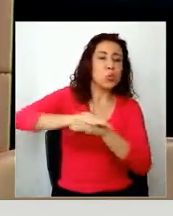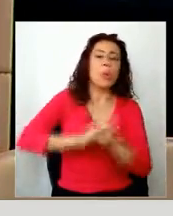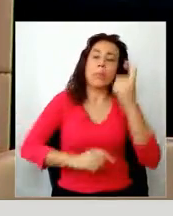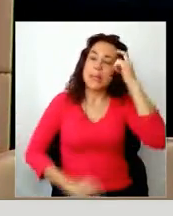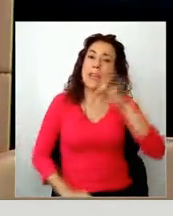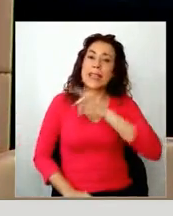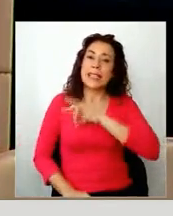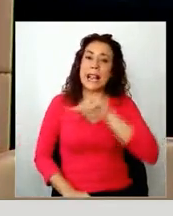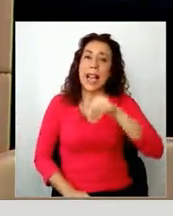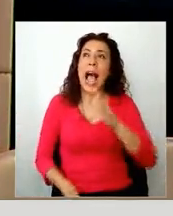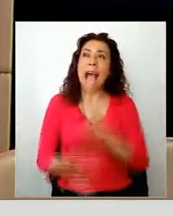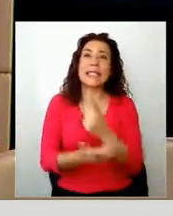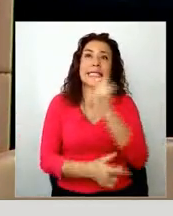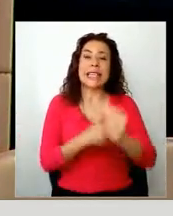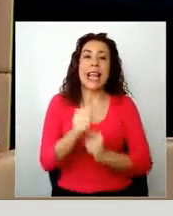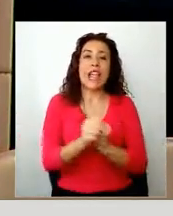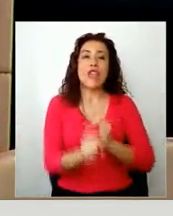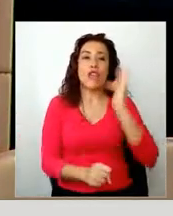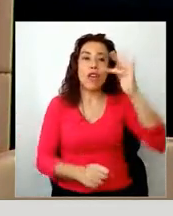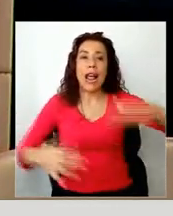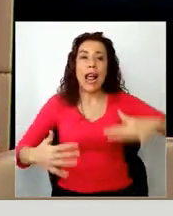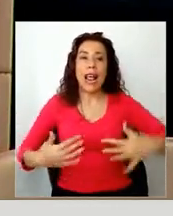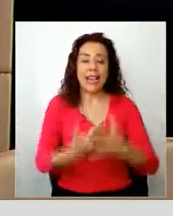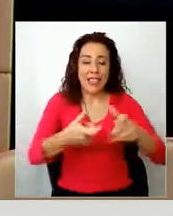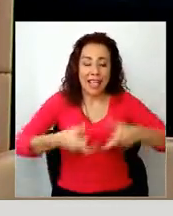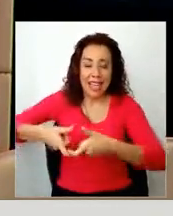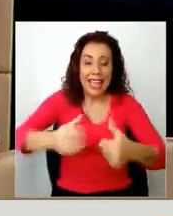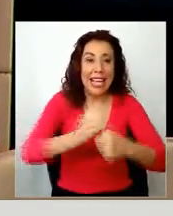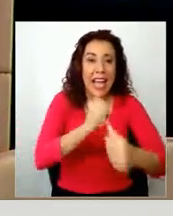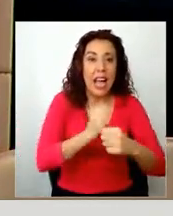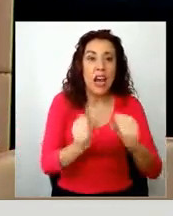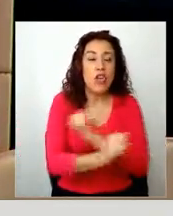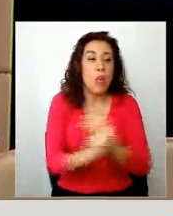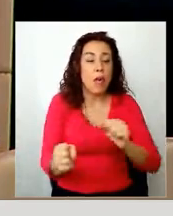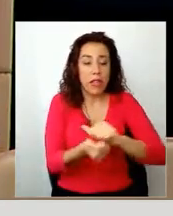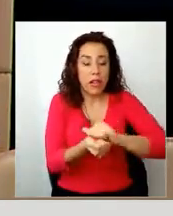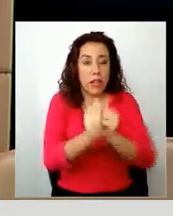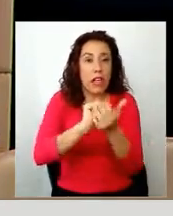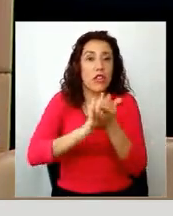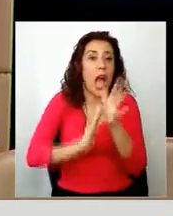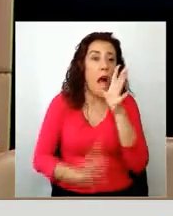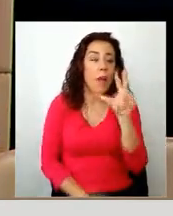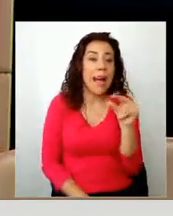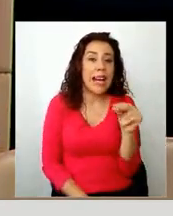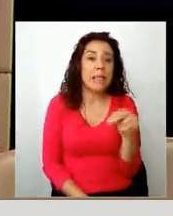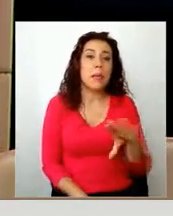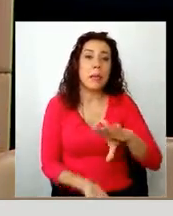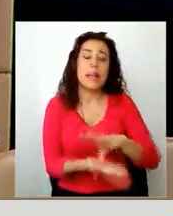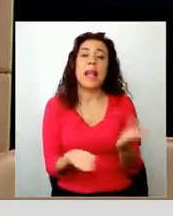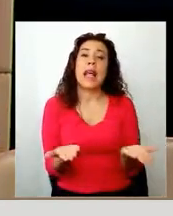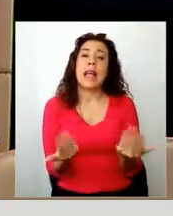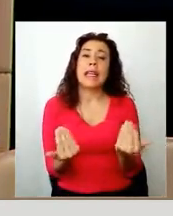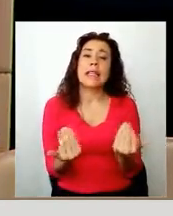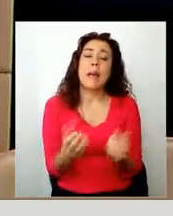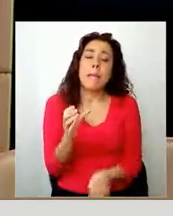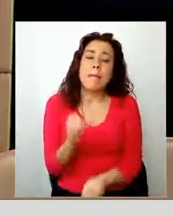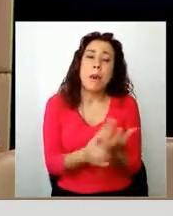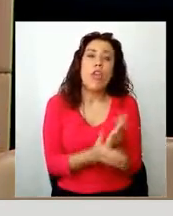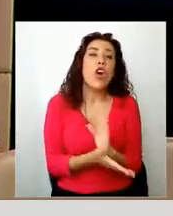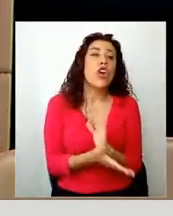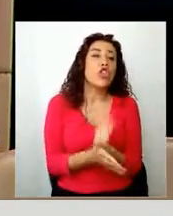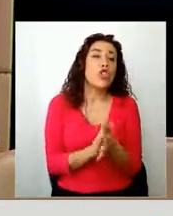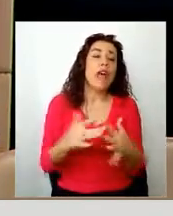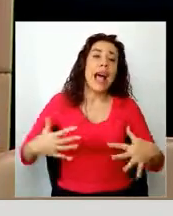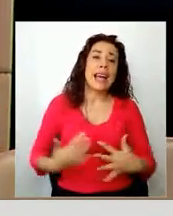a cien años la red de alcantarillados de hoy no es capaz de reutilizar todas las aguas grises del país necesitamos modernizar toda nuestra red de aguas